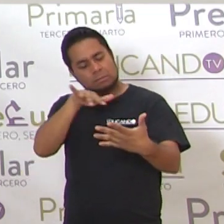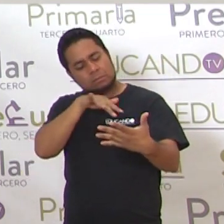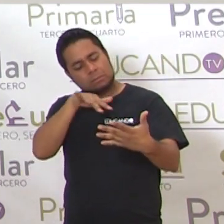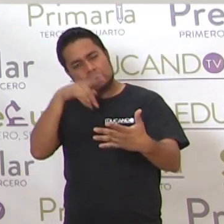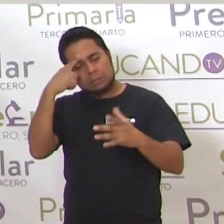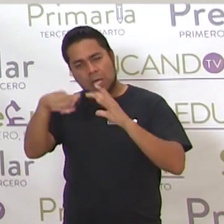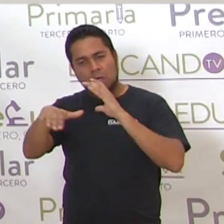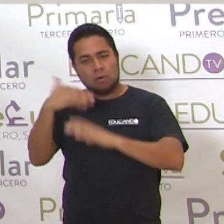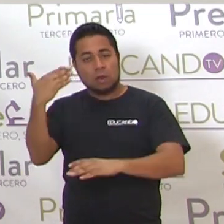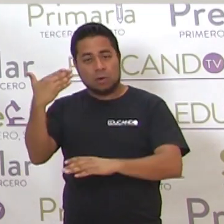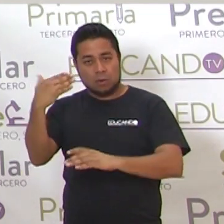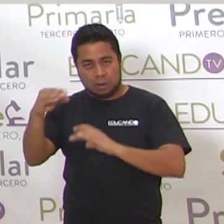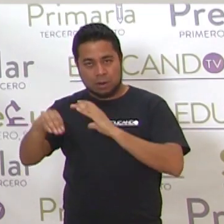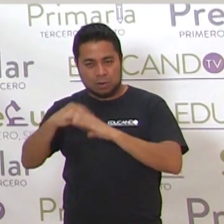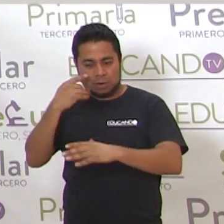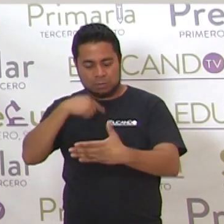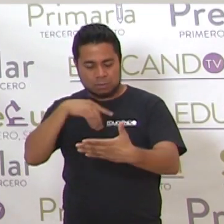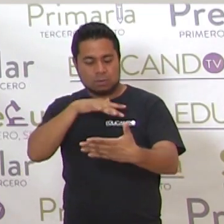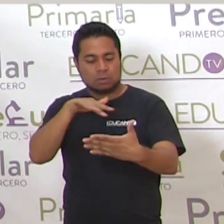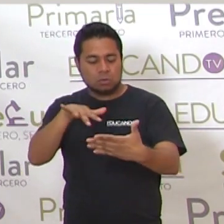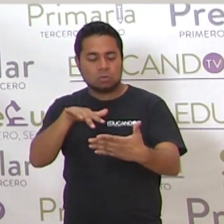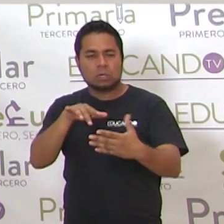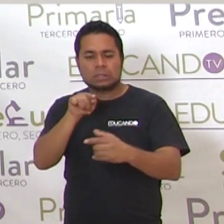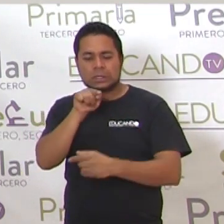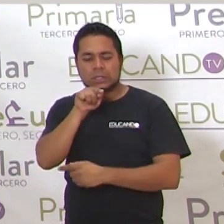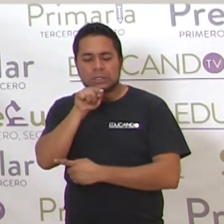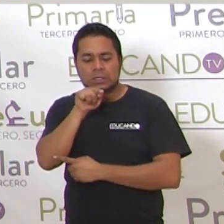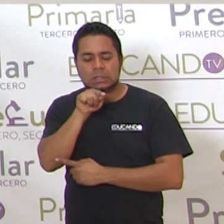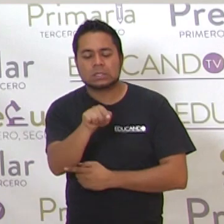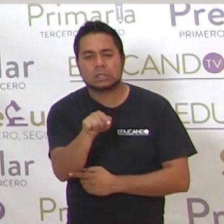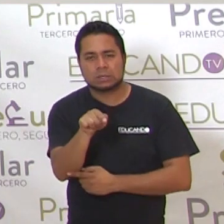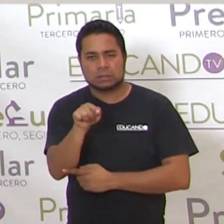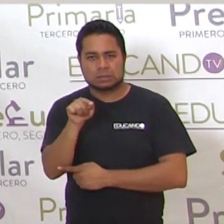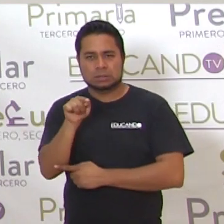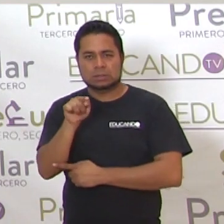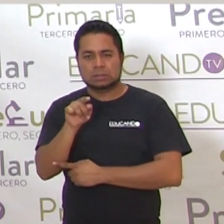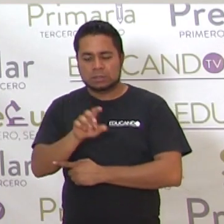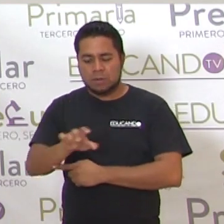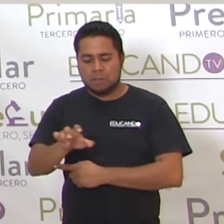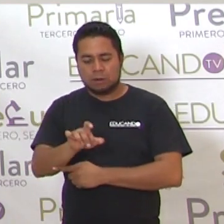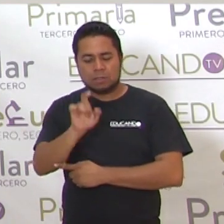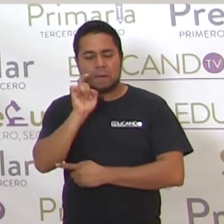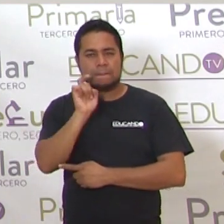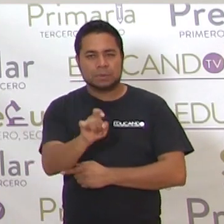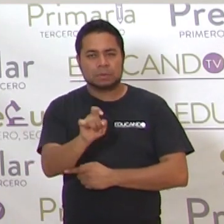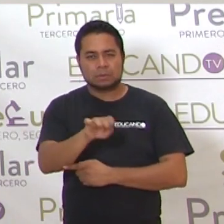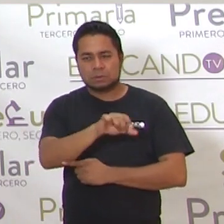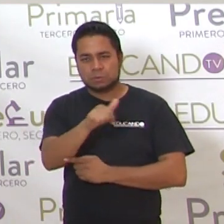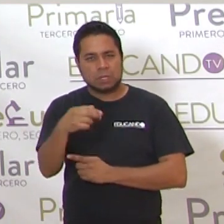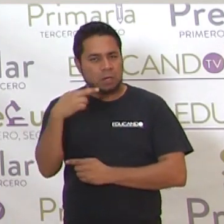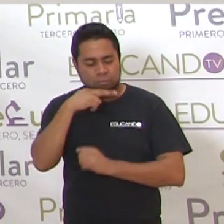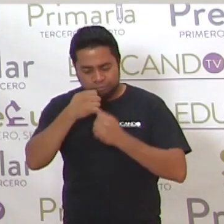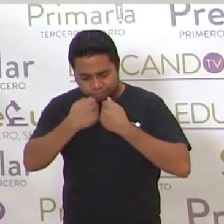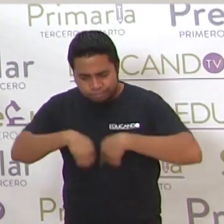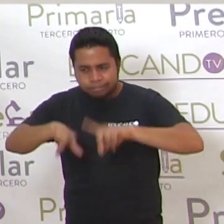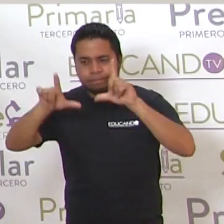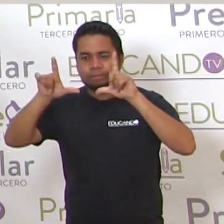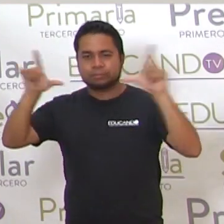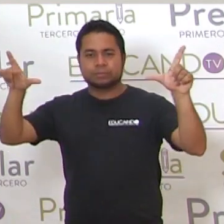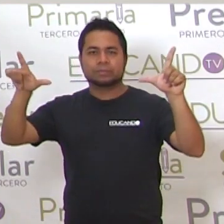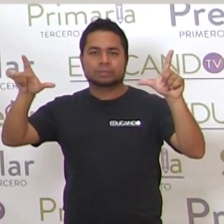electrónico solamente haga clic con el mouse e inmediatamente lo lance o lo